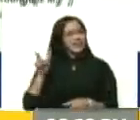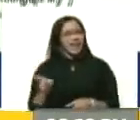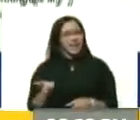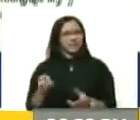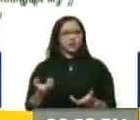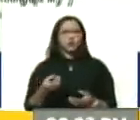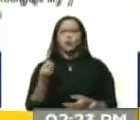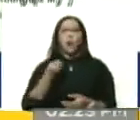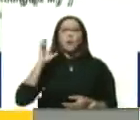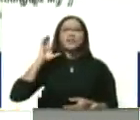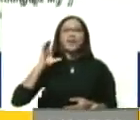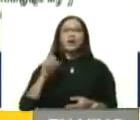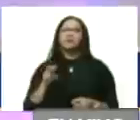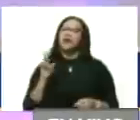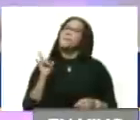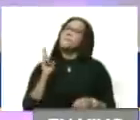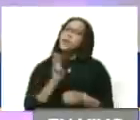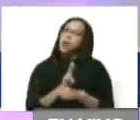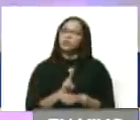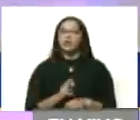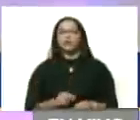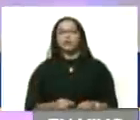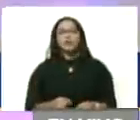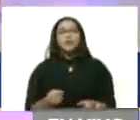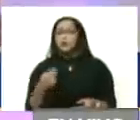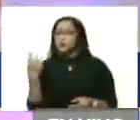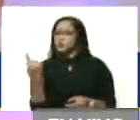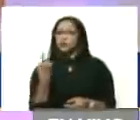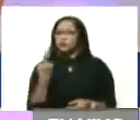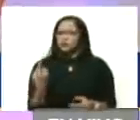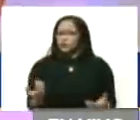Estado anfitrión están violentando no solamente